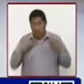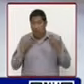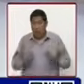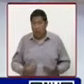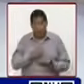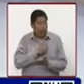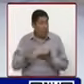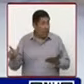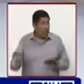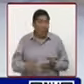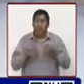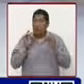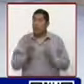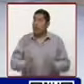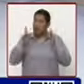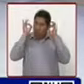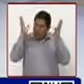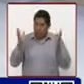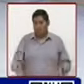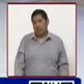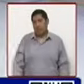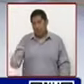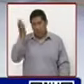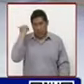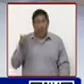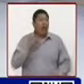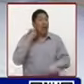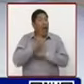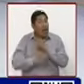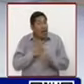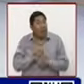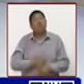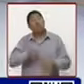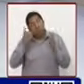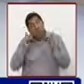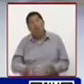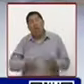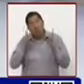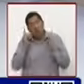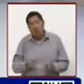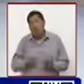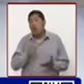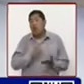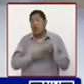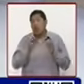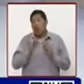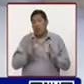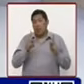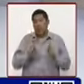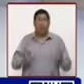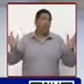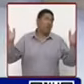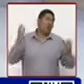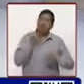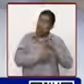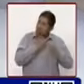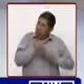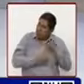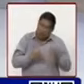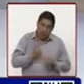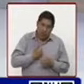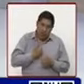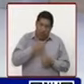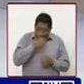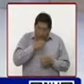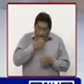semanas en el país ha sido desastroso. Y cada año pasa lo mismo, solo que en esta oportunidad realmente la hemos sufrido en carne